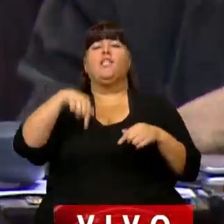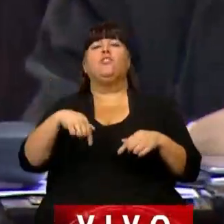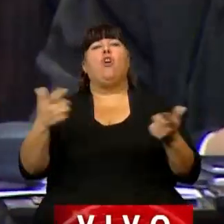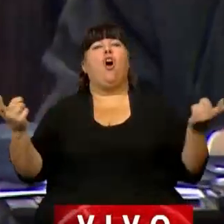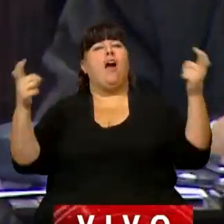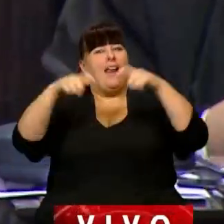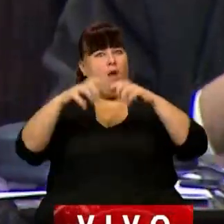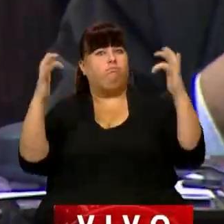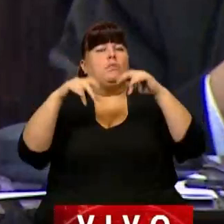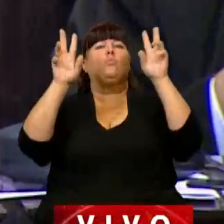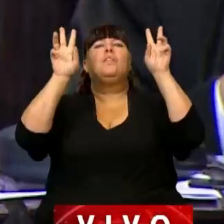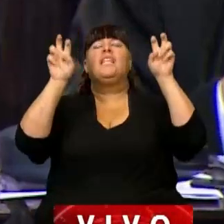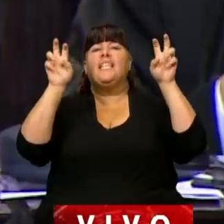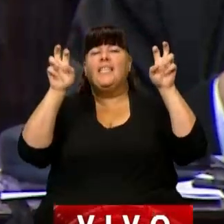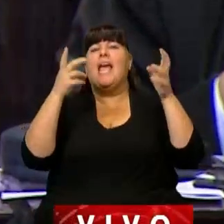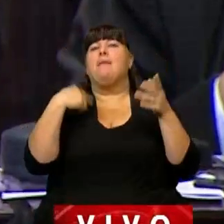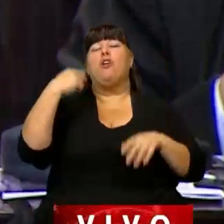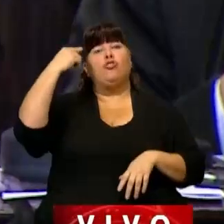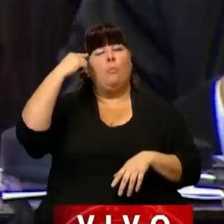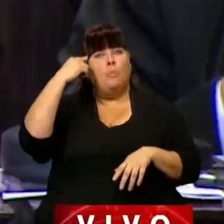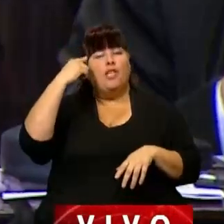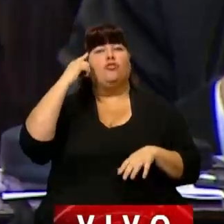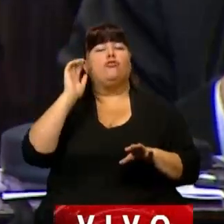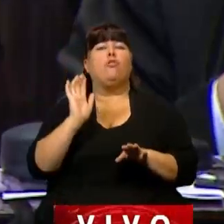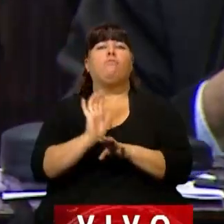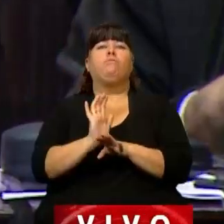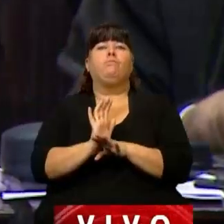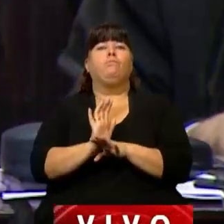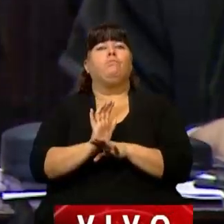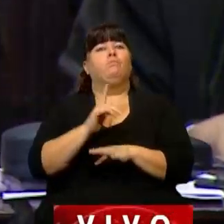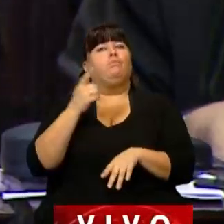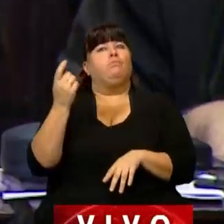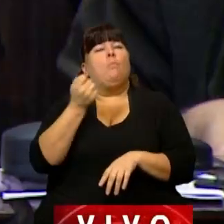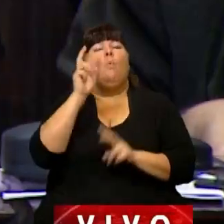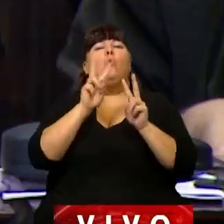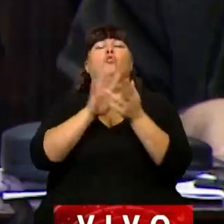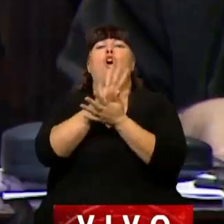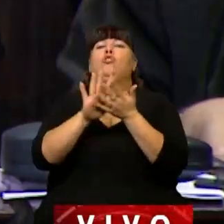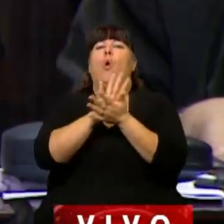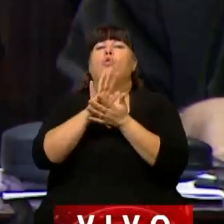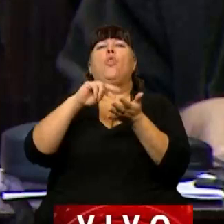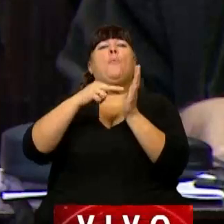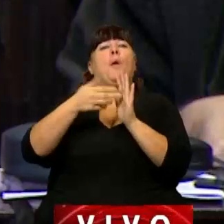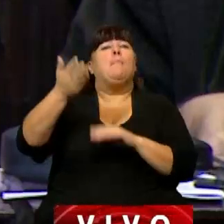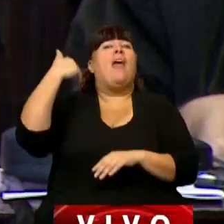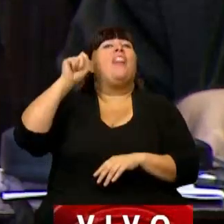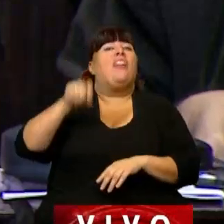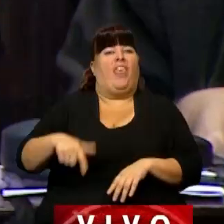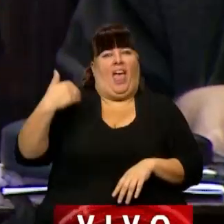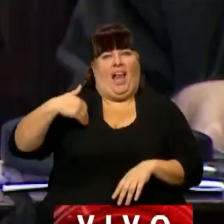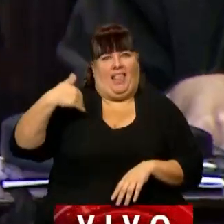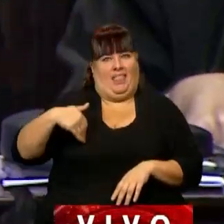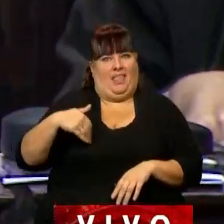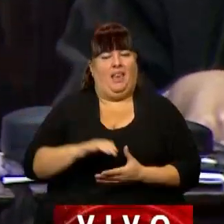haya reunido en un temario que creo que trata de resolver los problemas de los